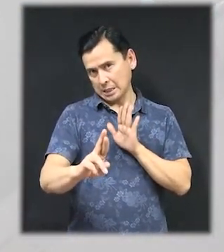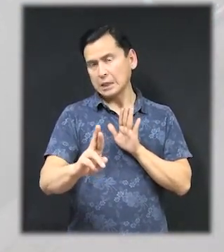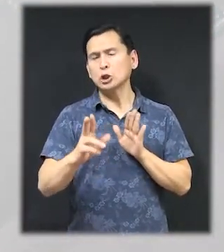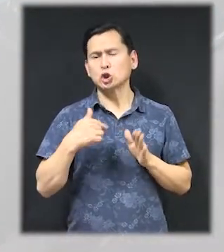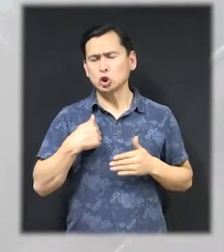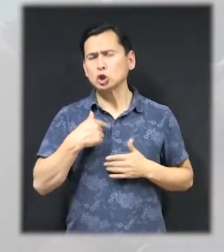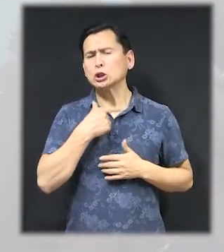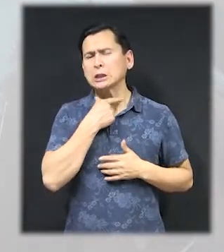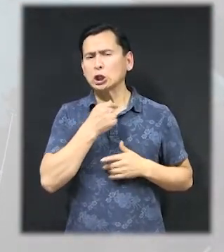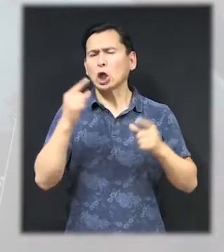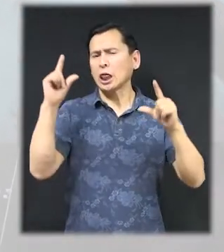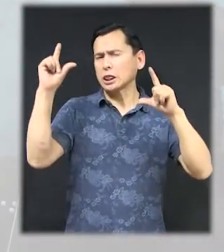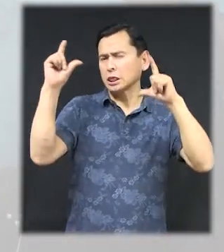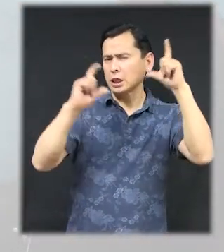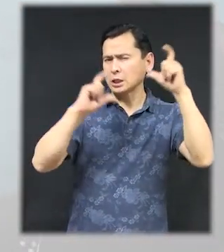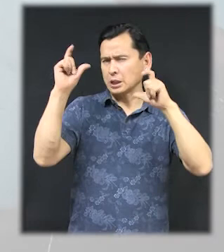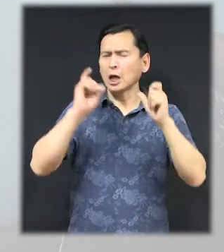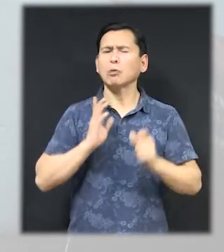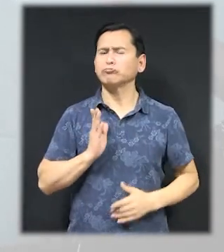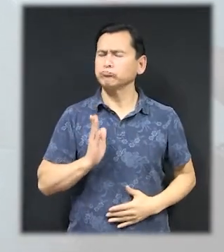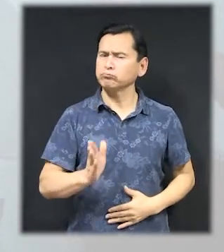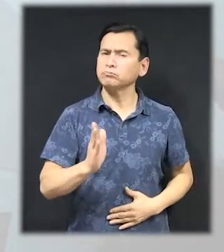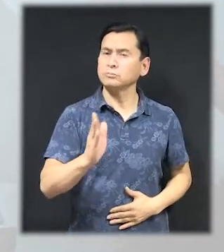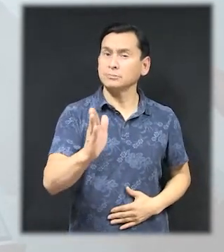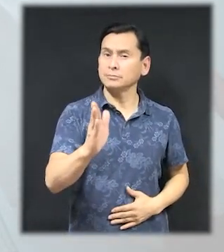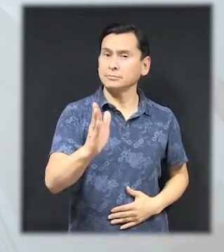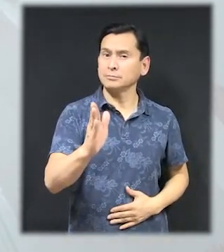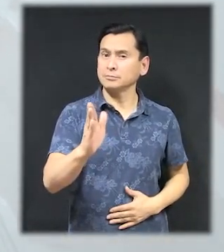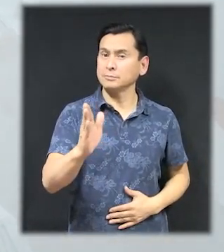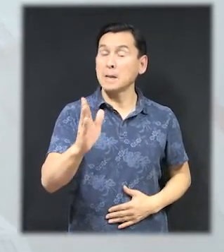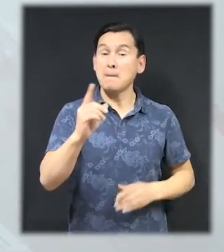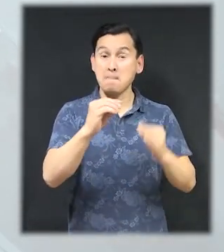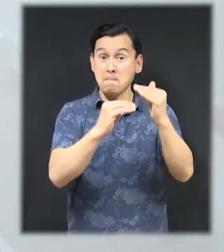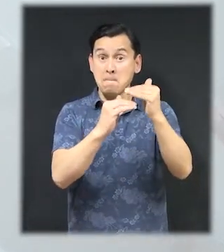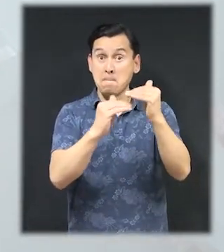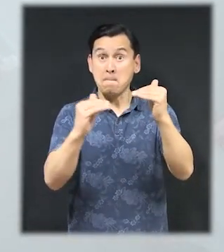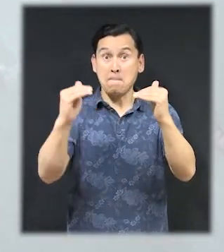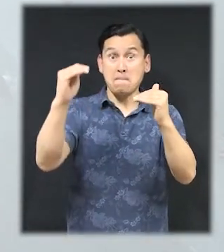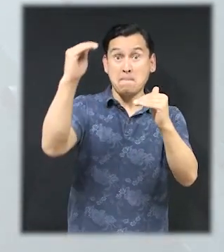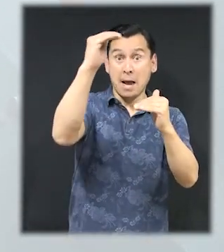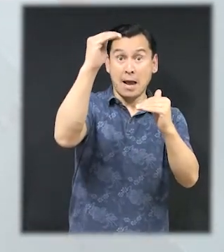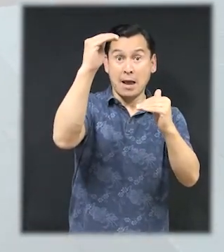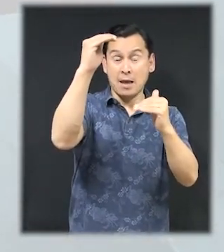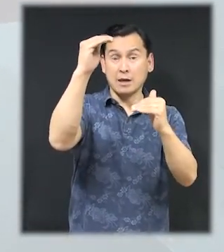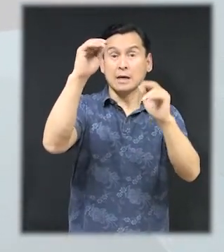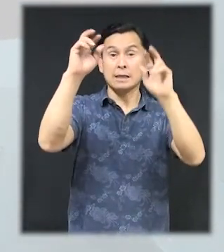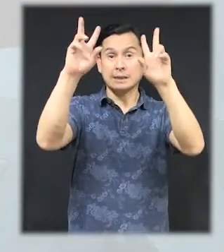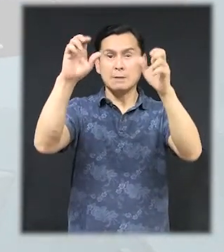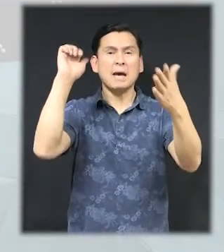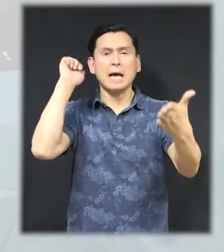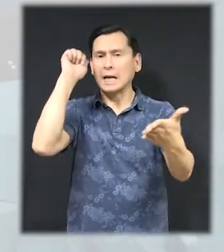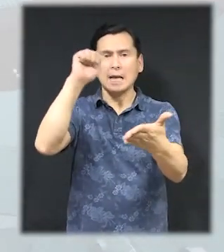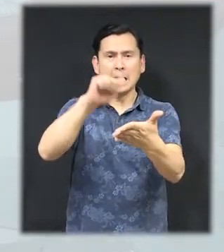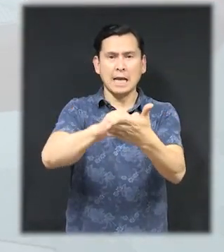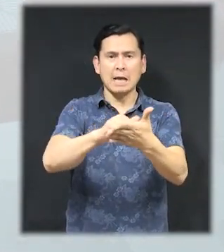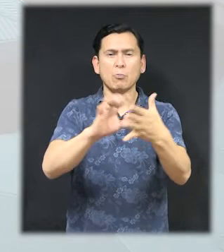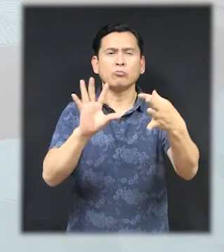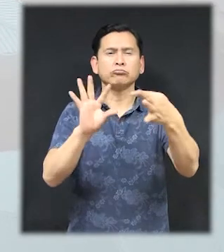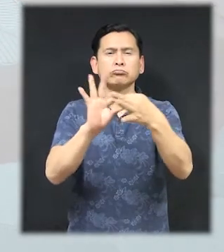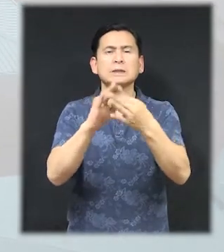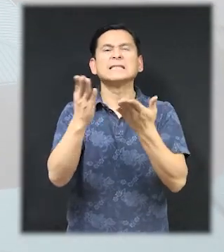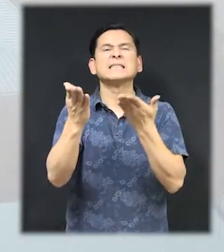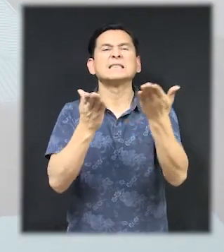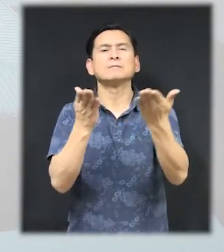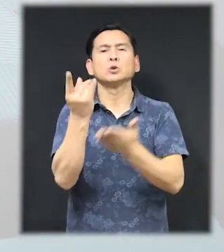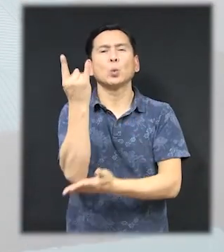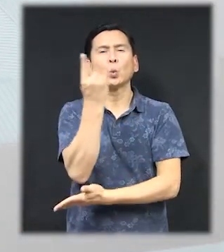estas felicitaciones, por cada una de las áreas y por cada uno de los servicios que están comprometidos. También ha sido relevante